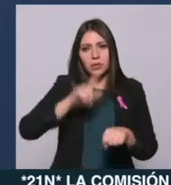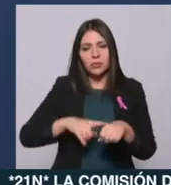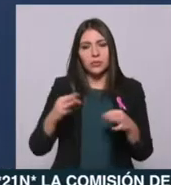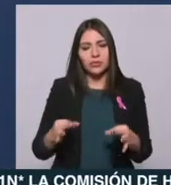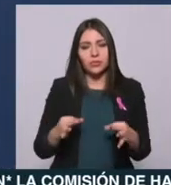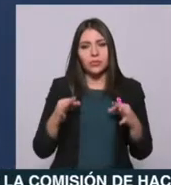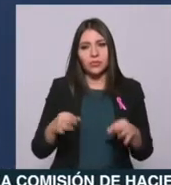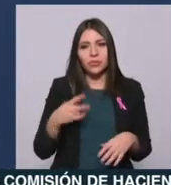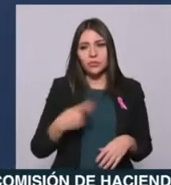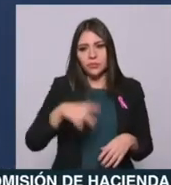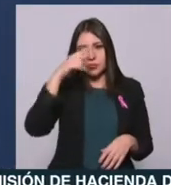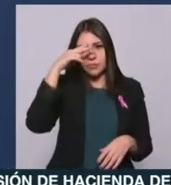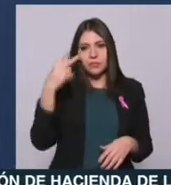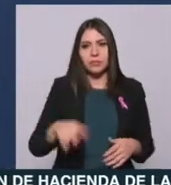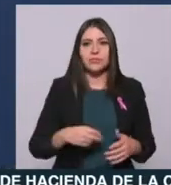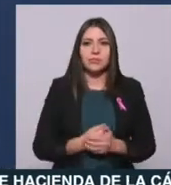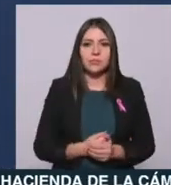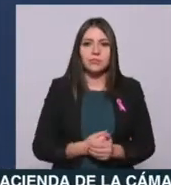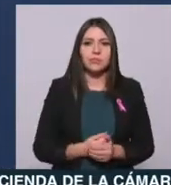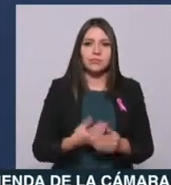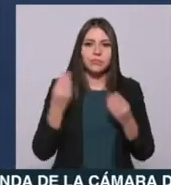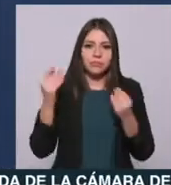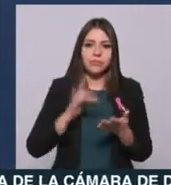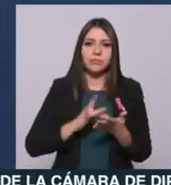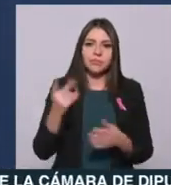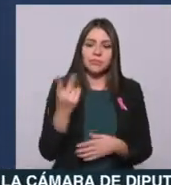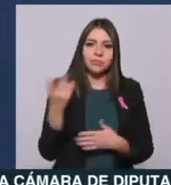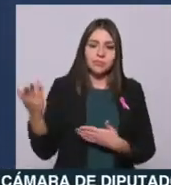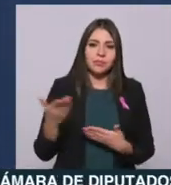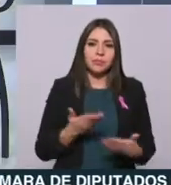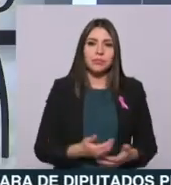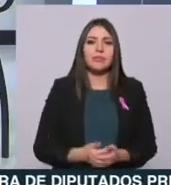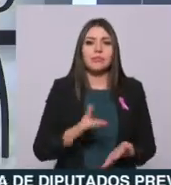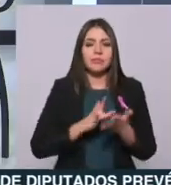originarias de México. Muchas gracias a los dos, muchas gracias por recibirme. Gracias por estar aquí. Muchas gracias, Concha.